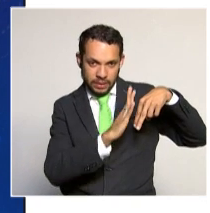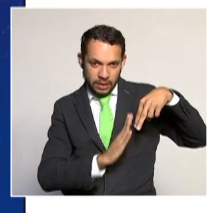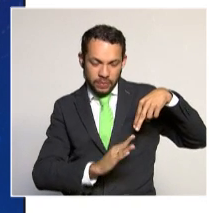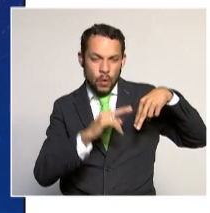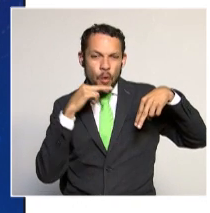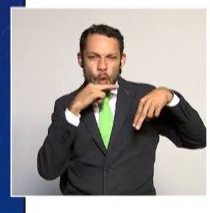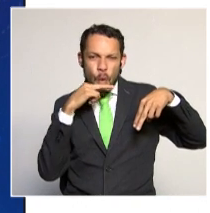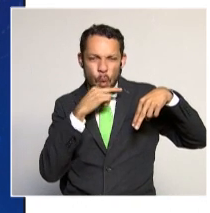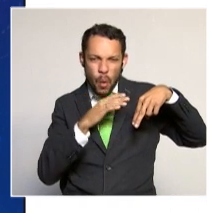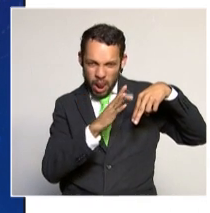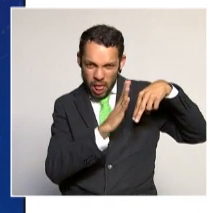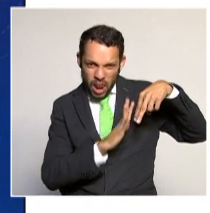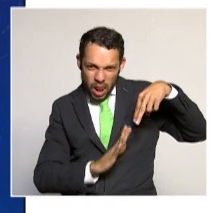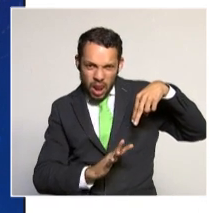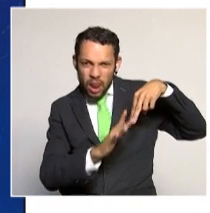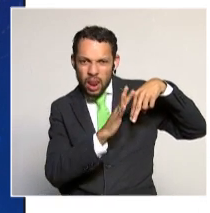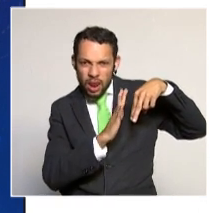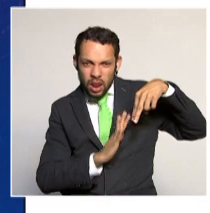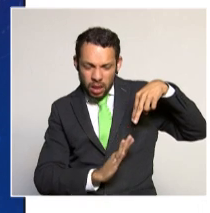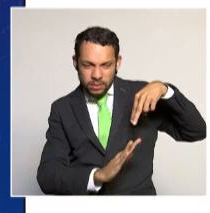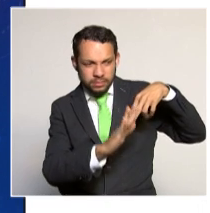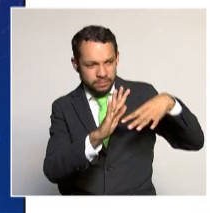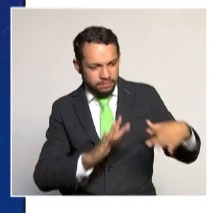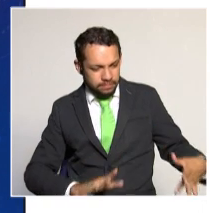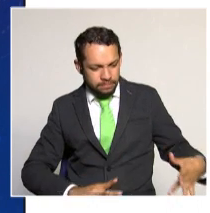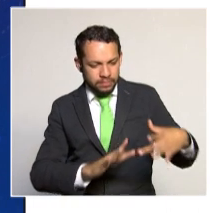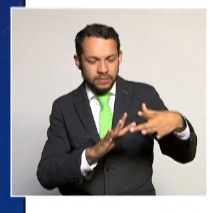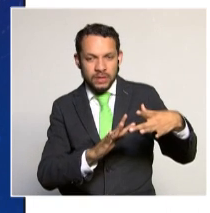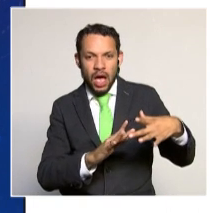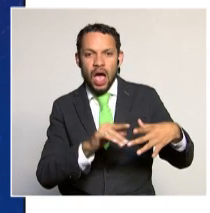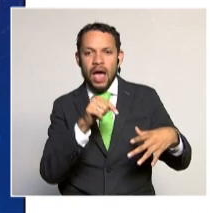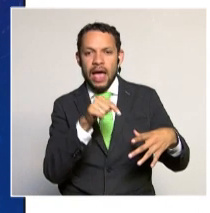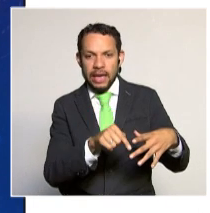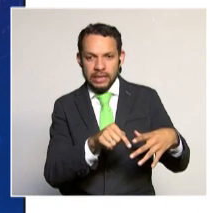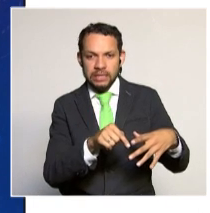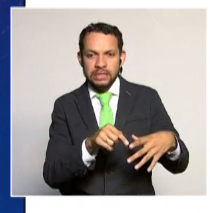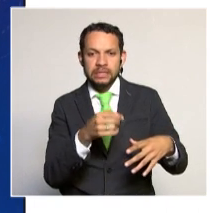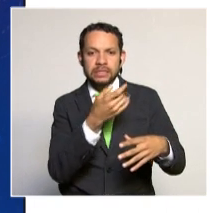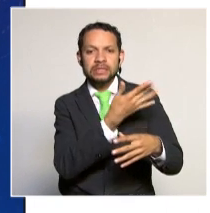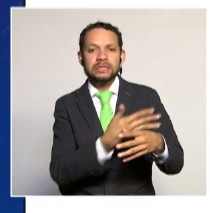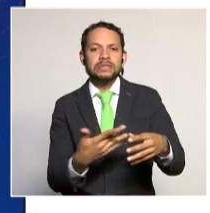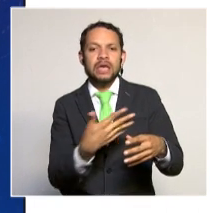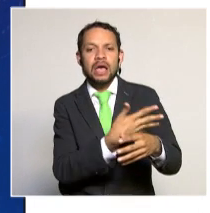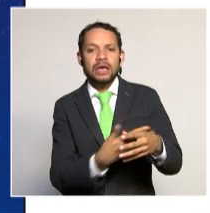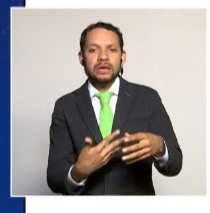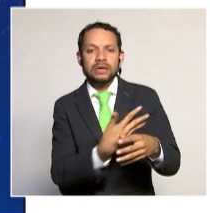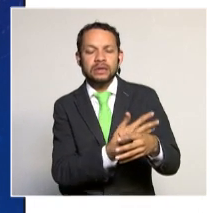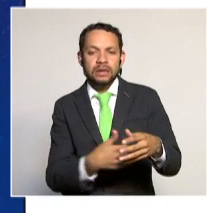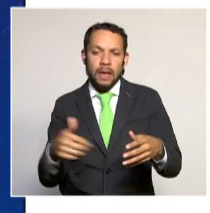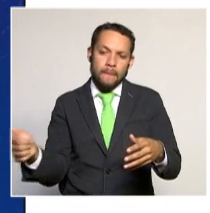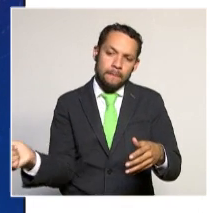rojo, este que le ve de rojo, por ahí viene la sangre. La sangre trae los múltiples nutrientes para las